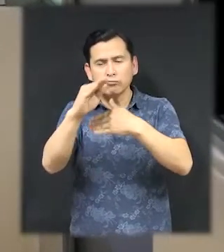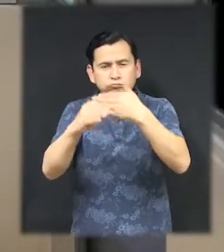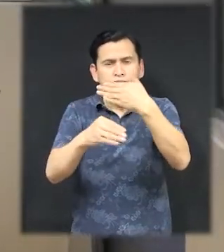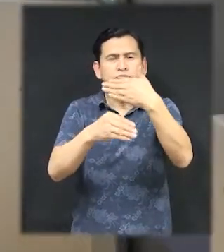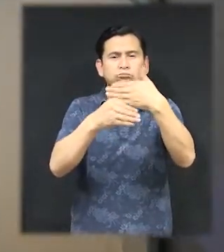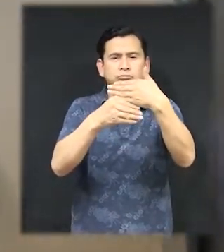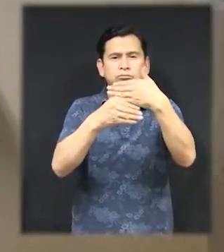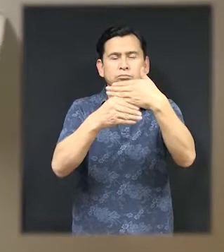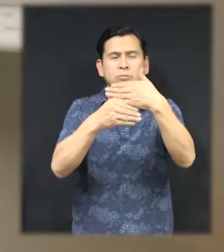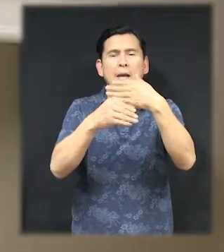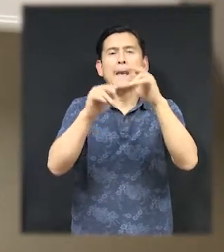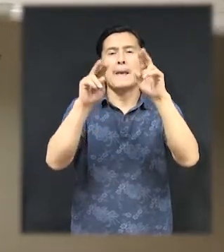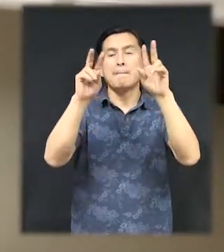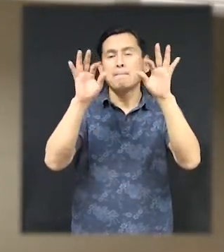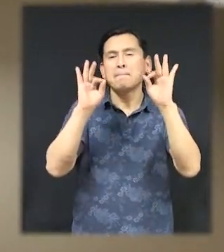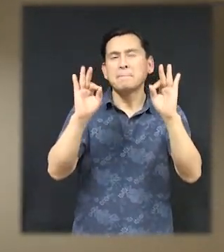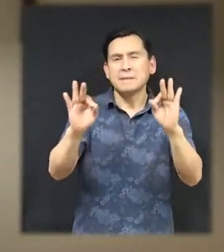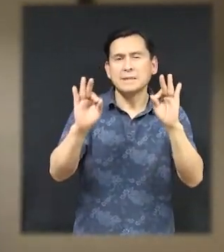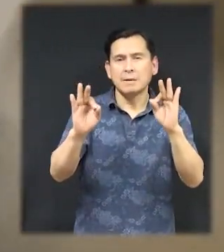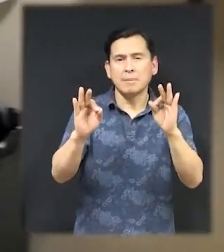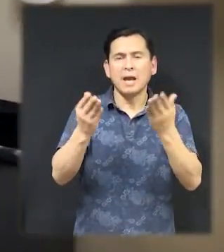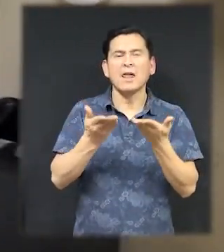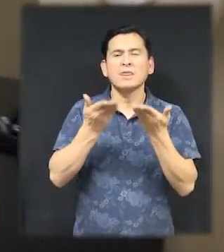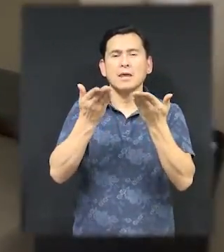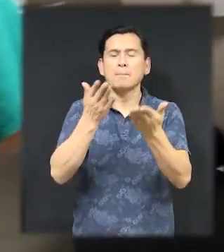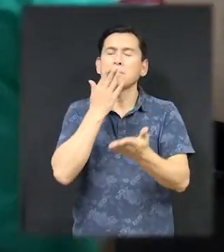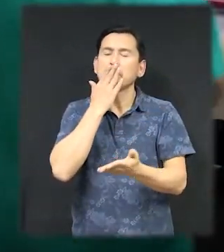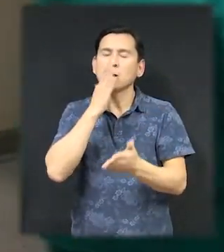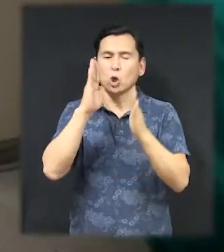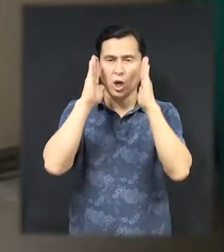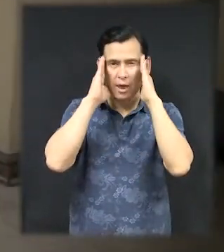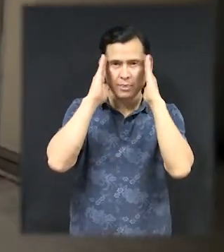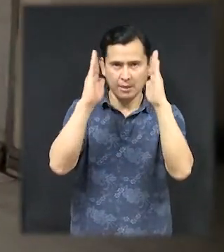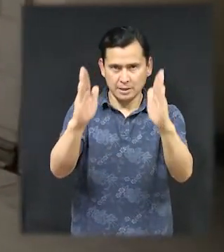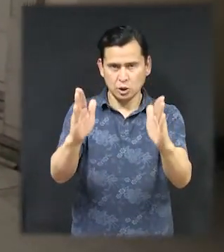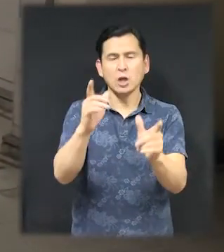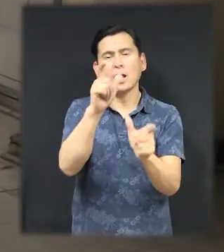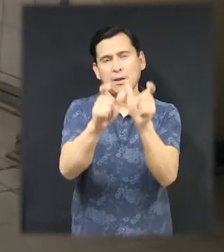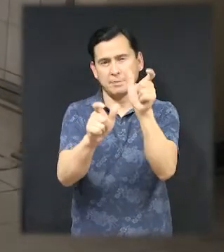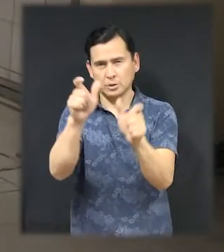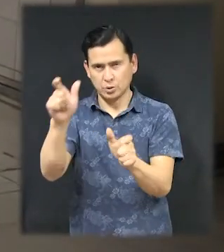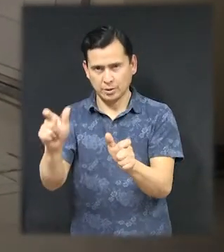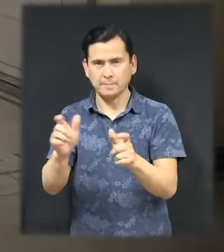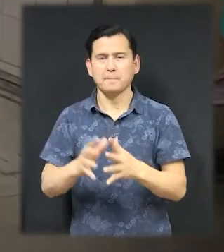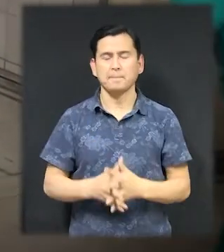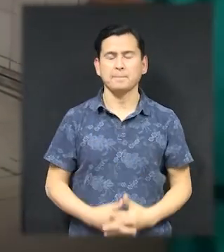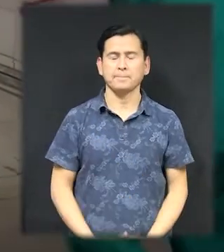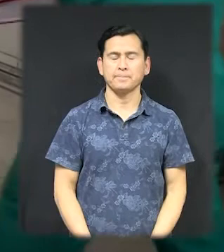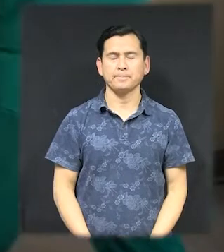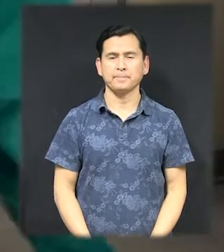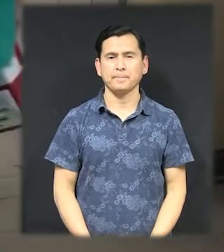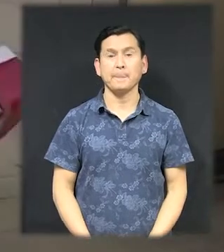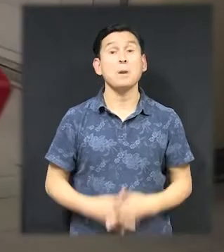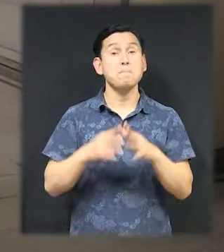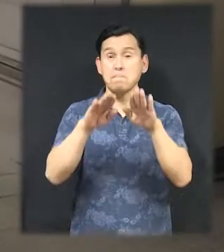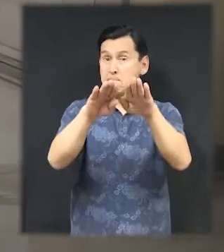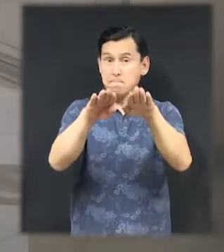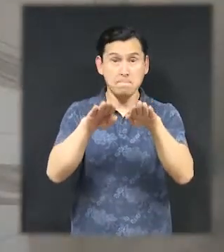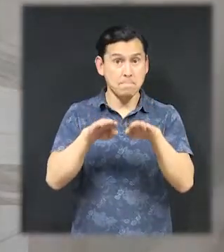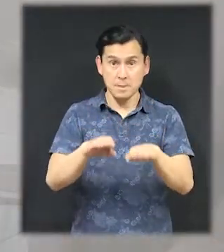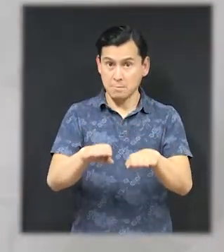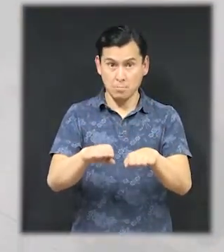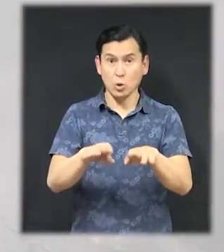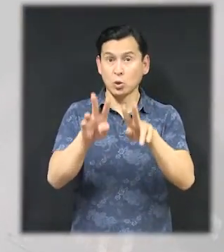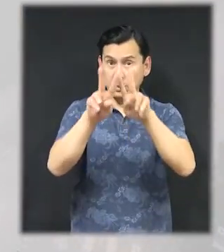en el área de atención dental, donde tenemos un importante número de especialidades como son la